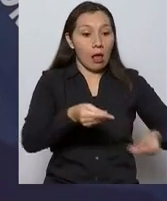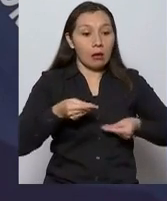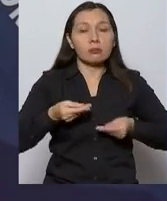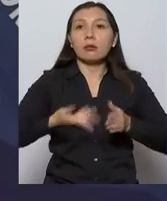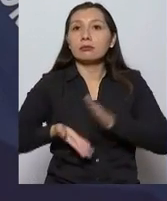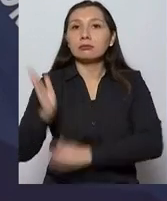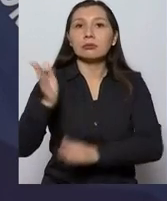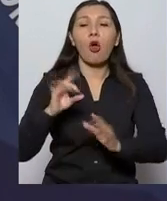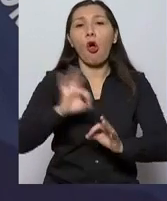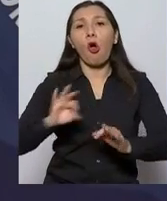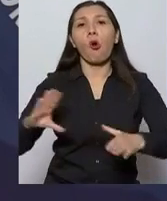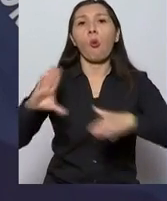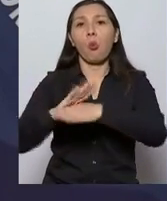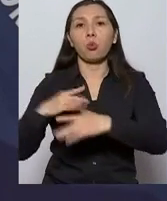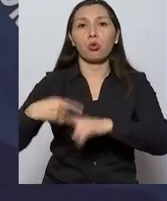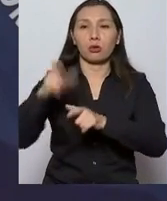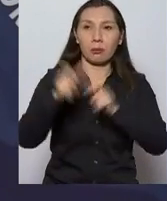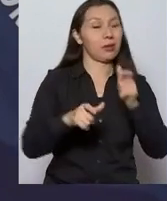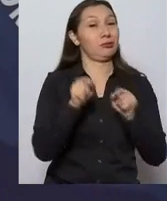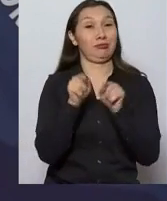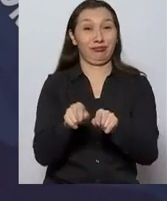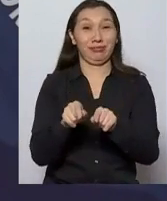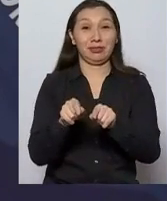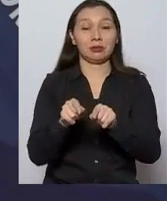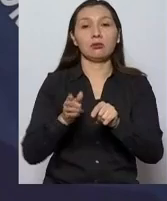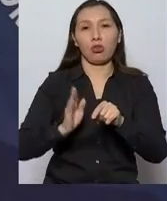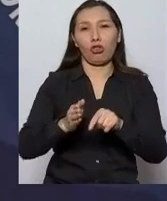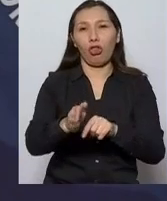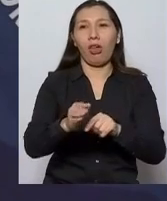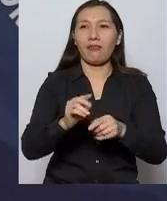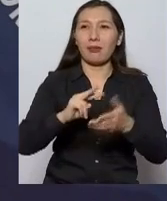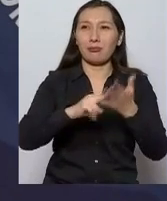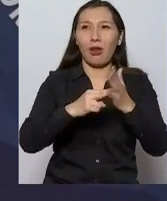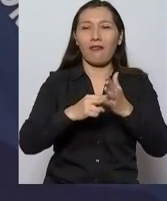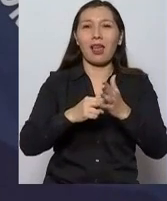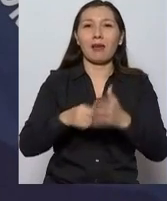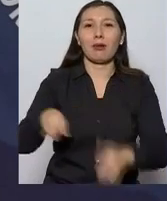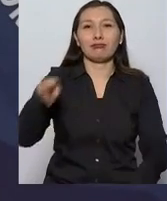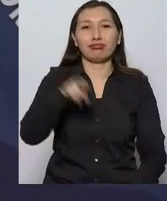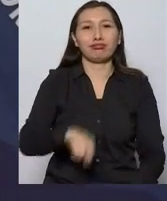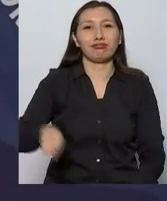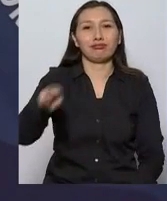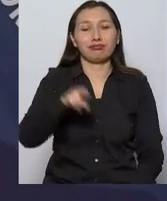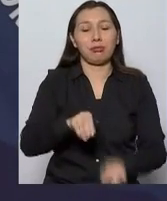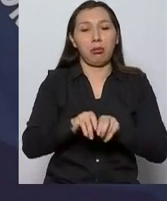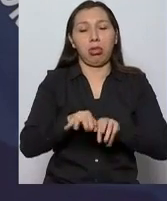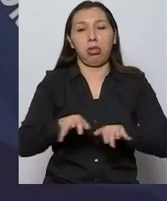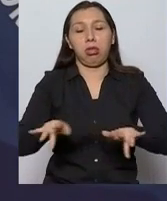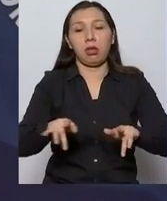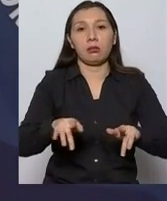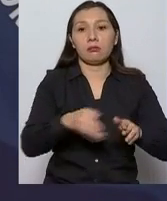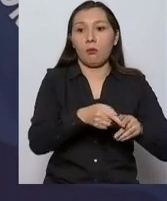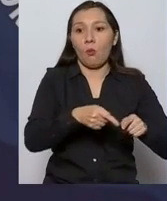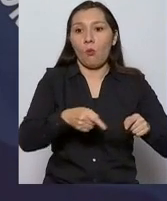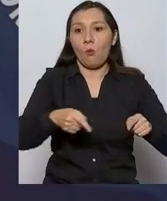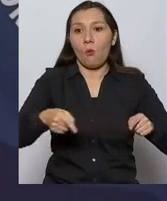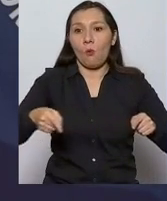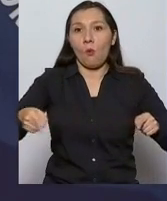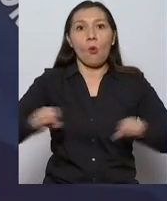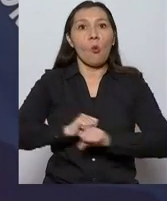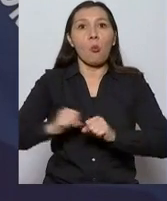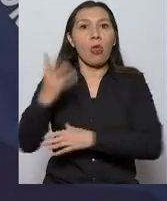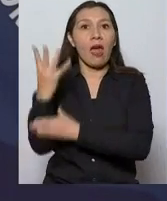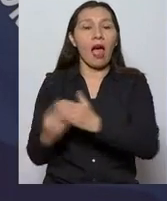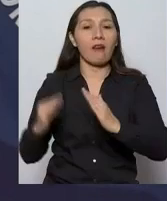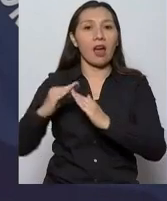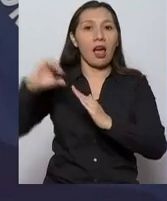calle o se junte con otros, y en definitiva se mantiene un círculo vicioso que en algunas comunas no permite terminar con